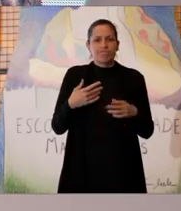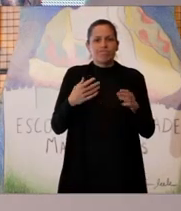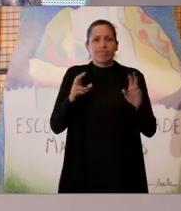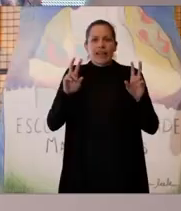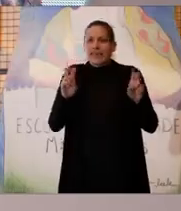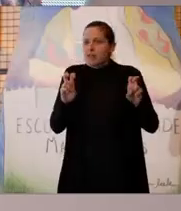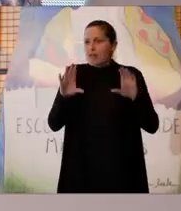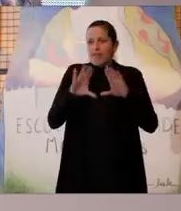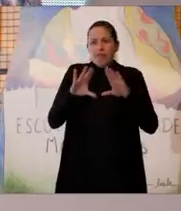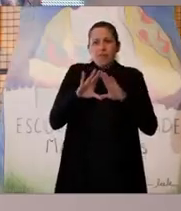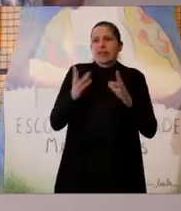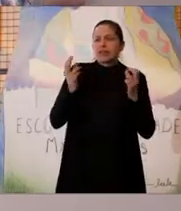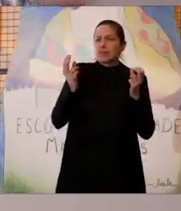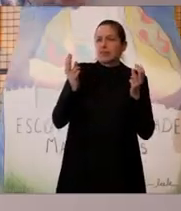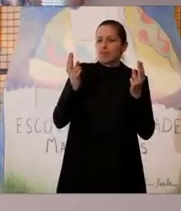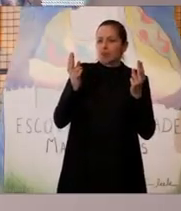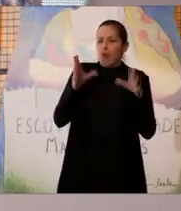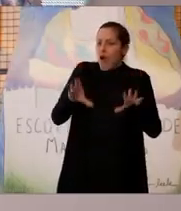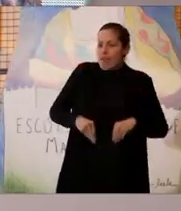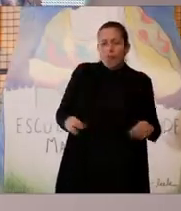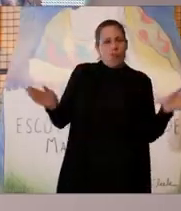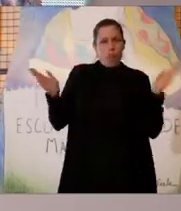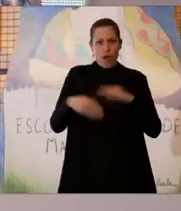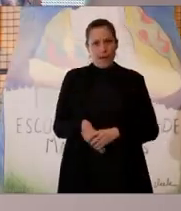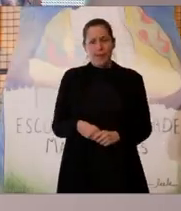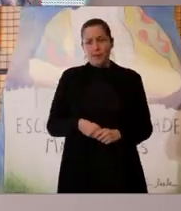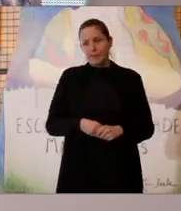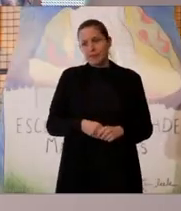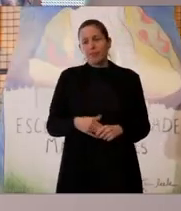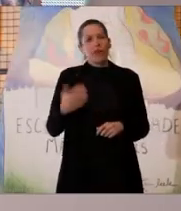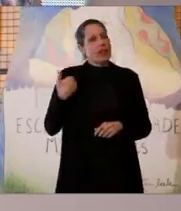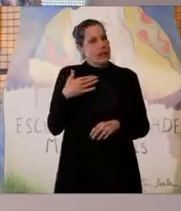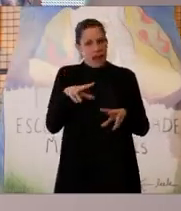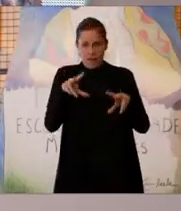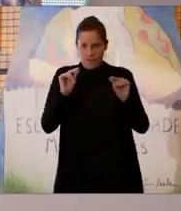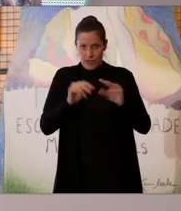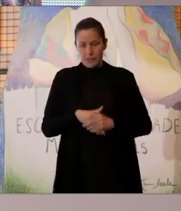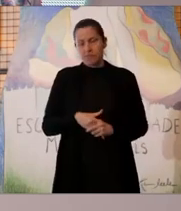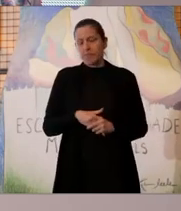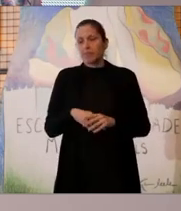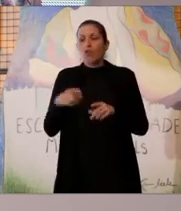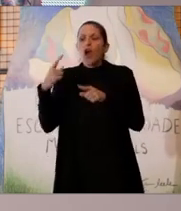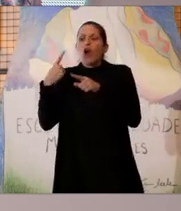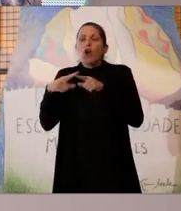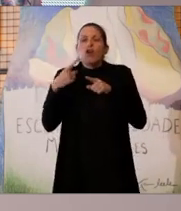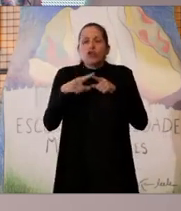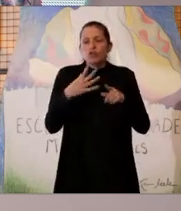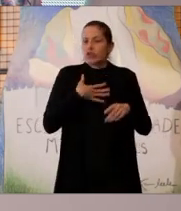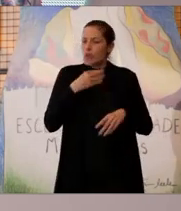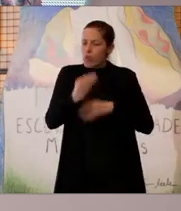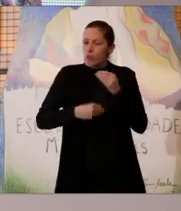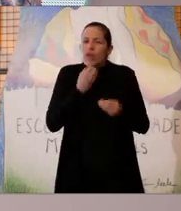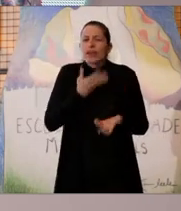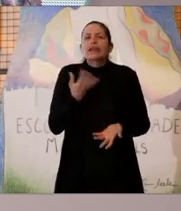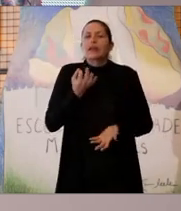feministas y ya terminó Alba súper rápido cosa que podemos hacer bien no hay